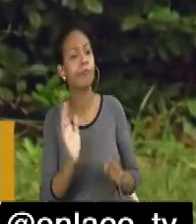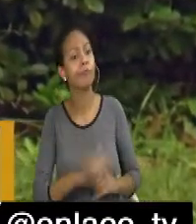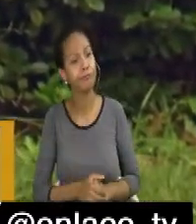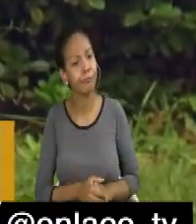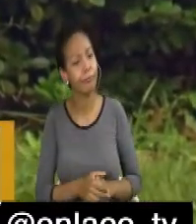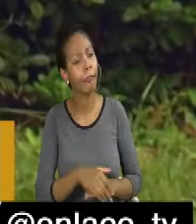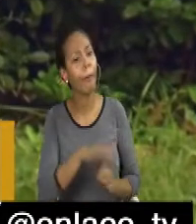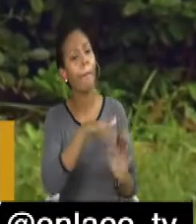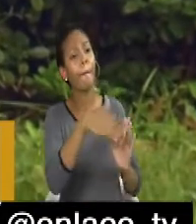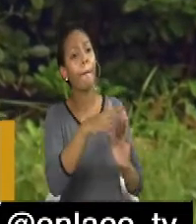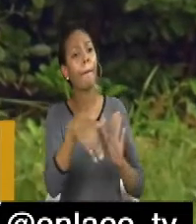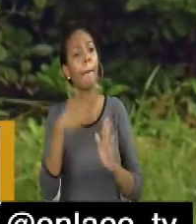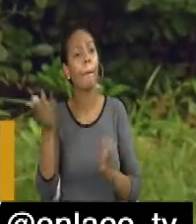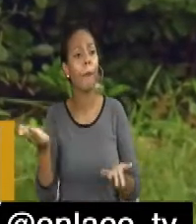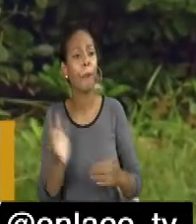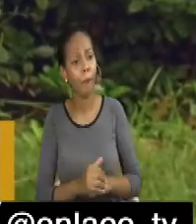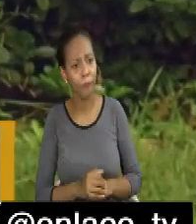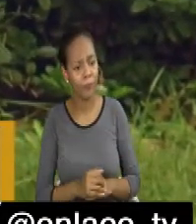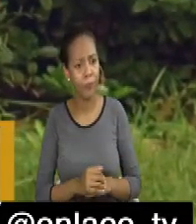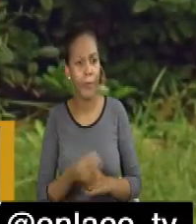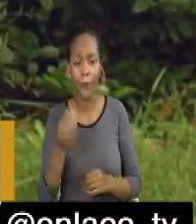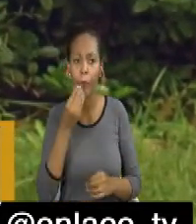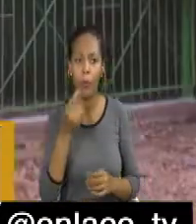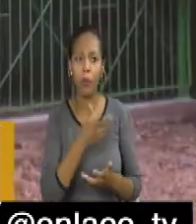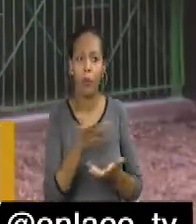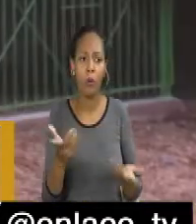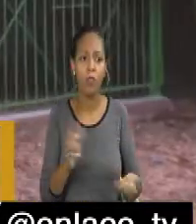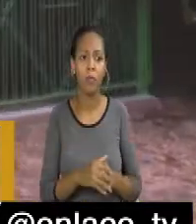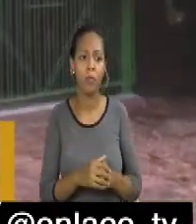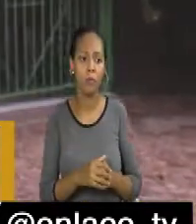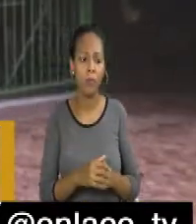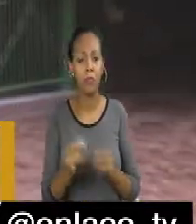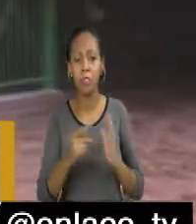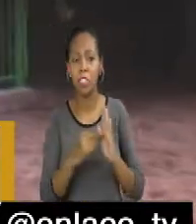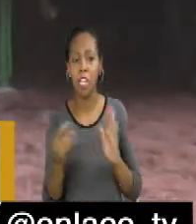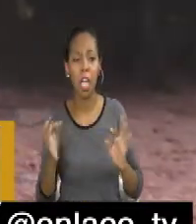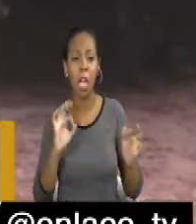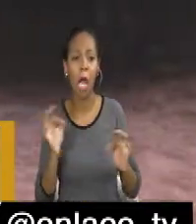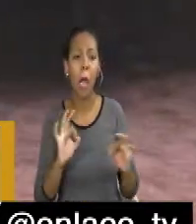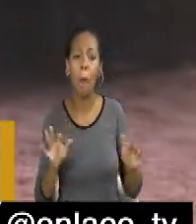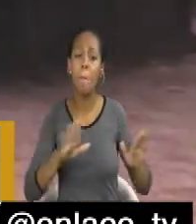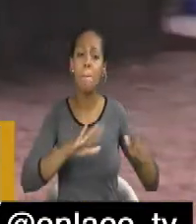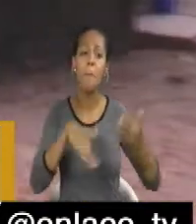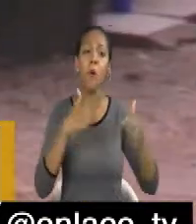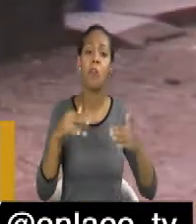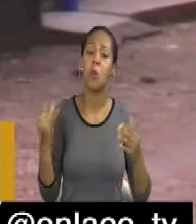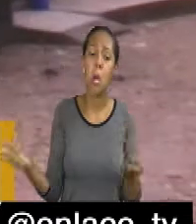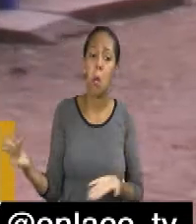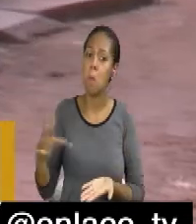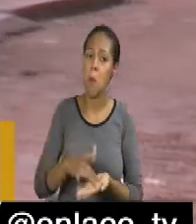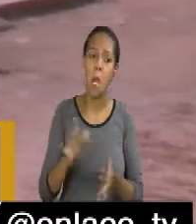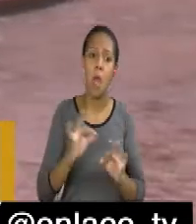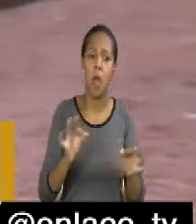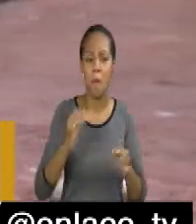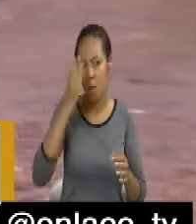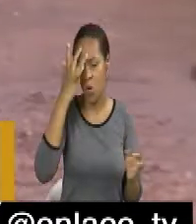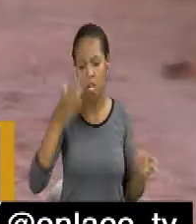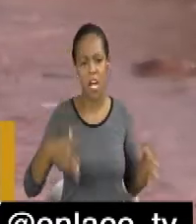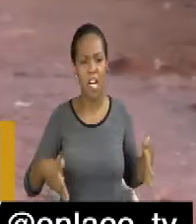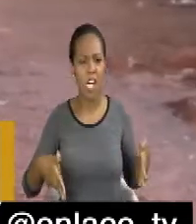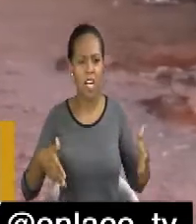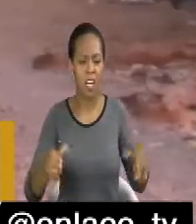ahí de la comida, de la piscina, eso no vienen nadie, porque mire cómo van a